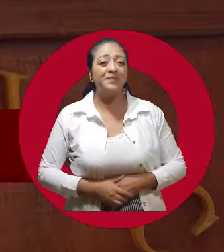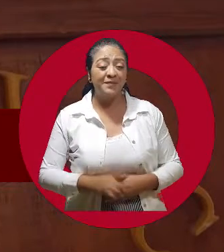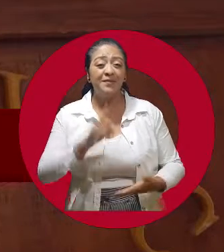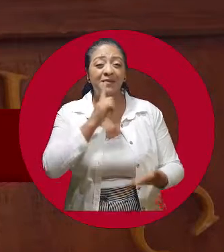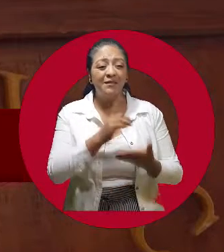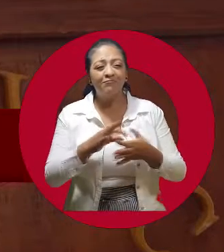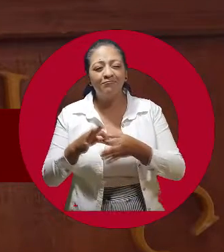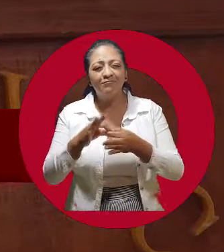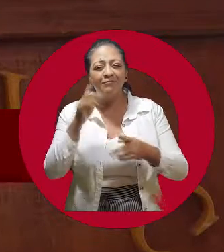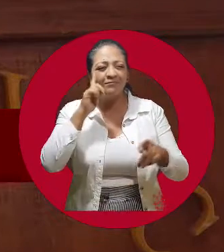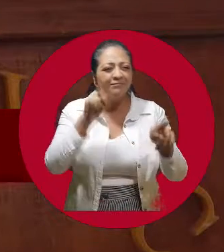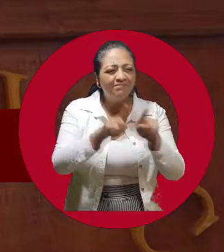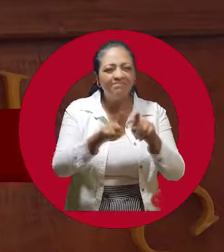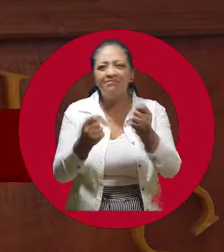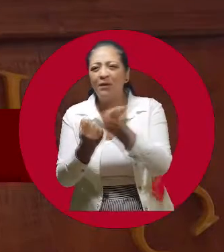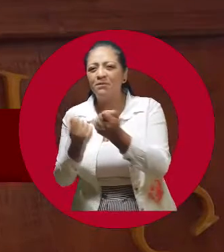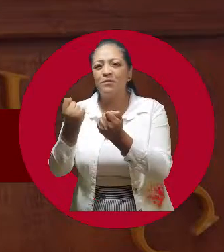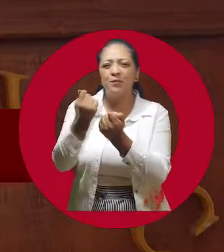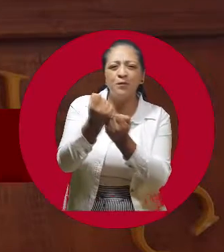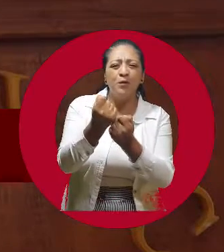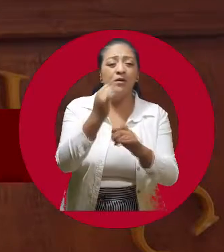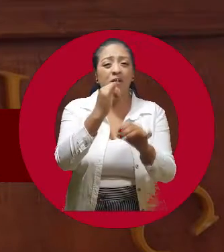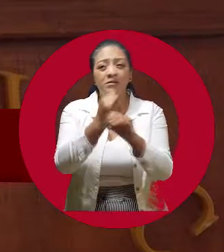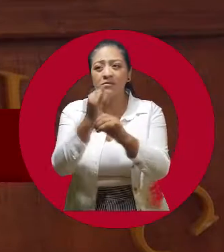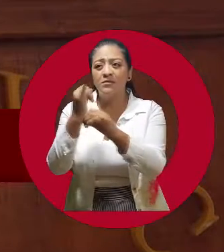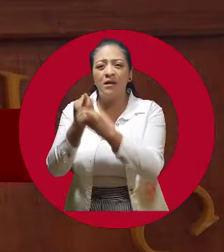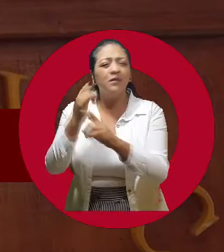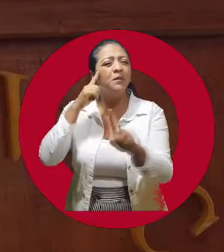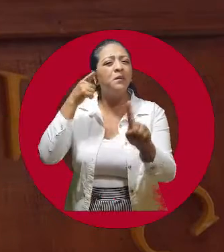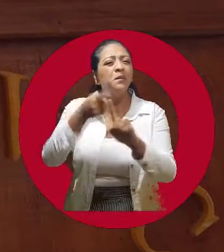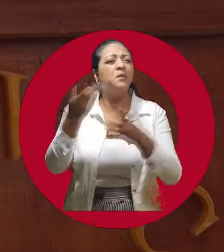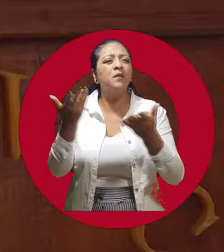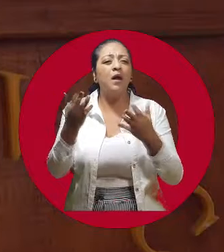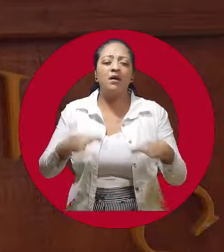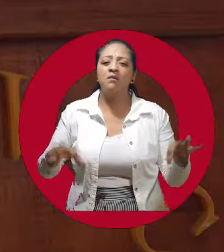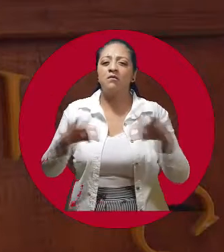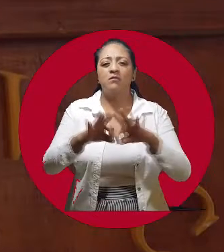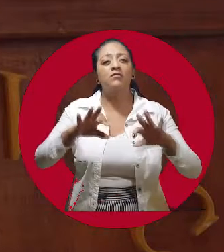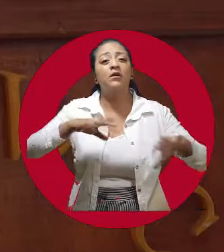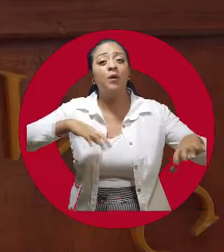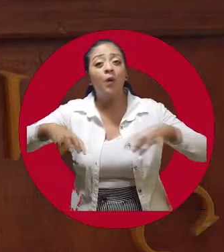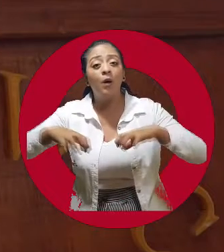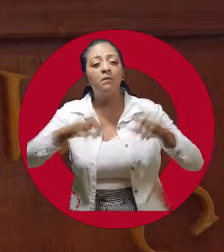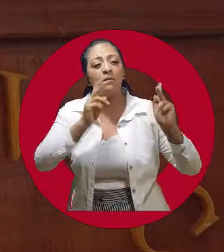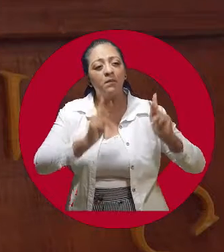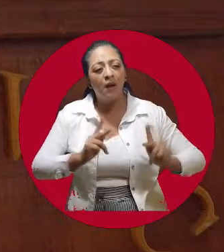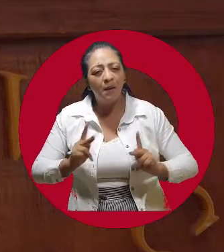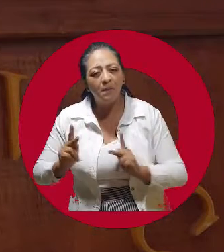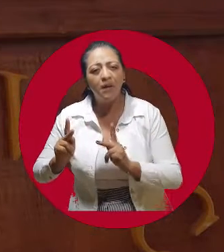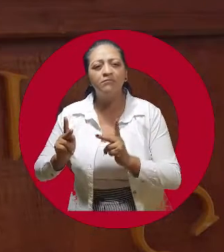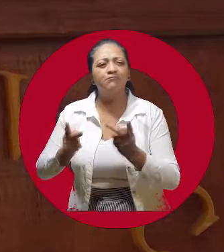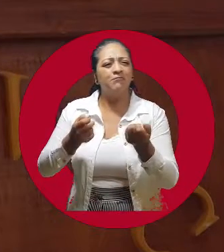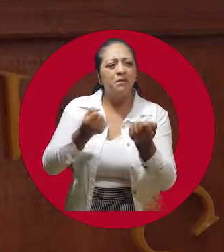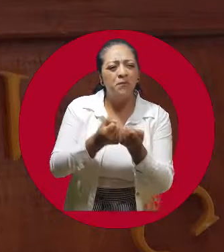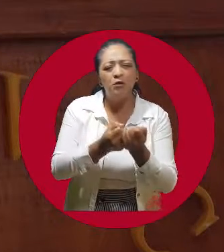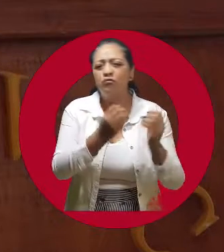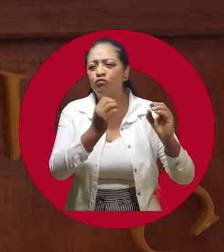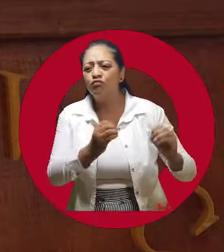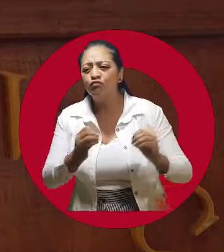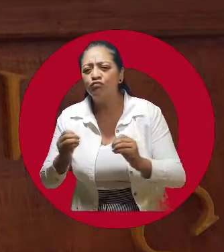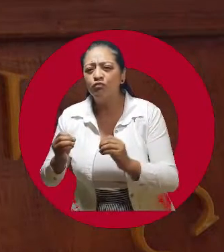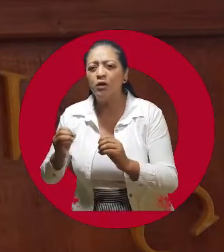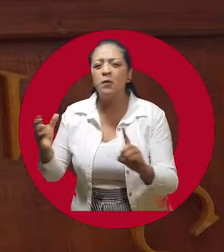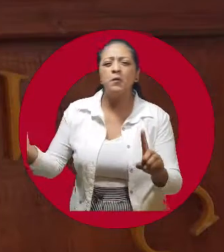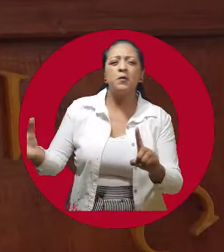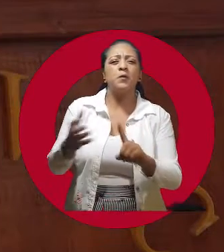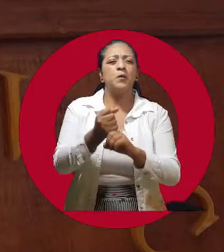de cooperación interinstitucional tiene por propósito la coordinación para la planificación, organización